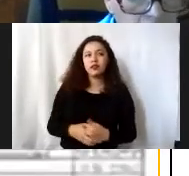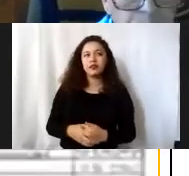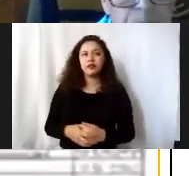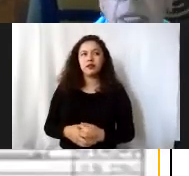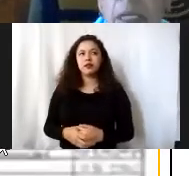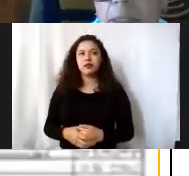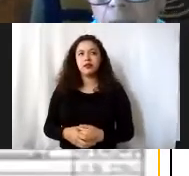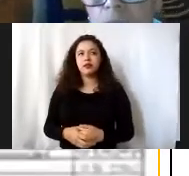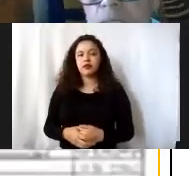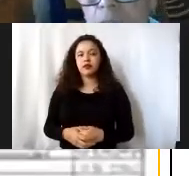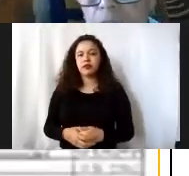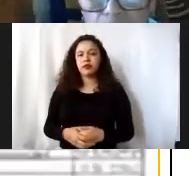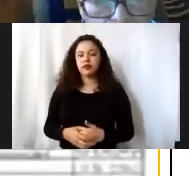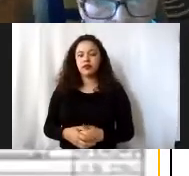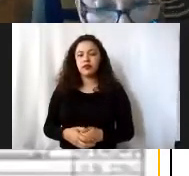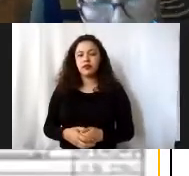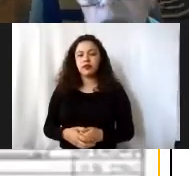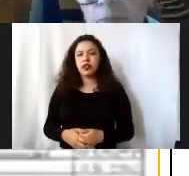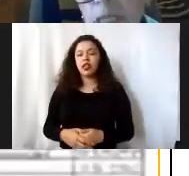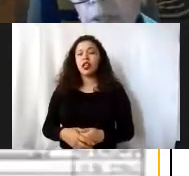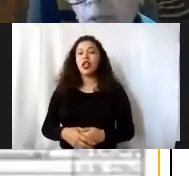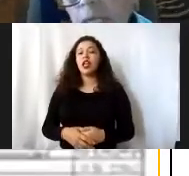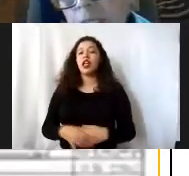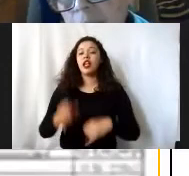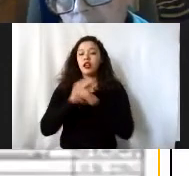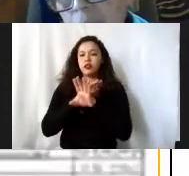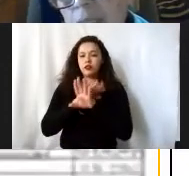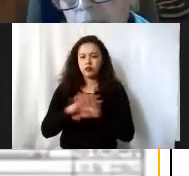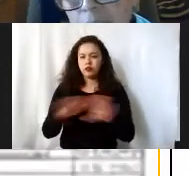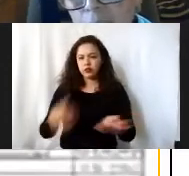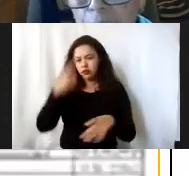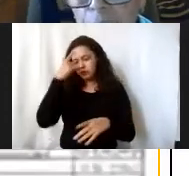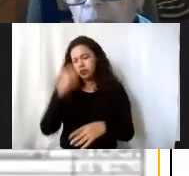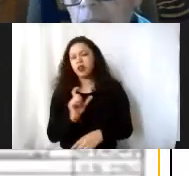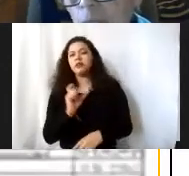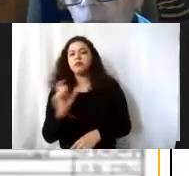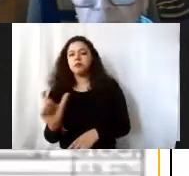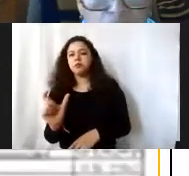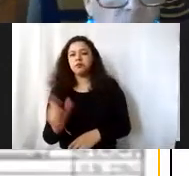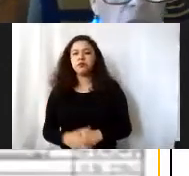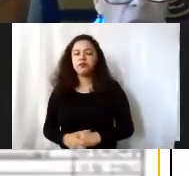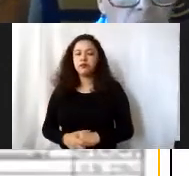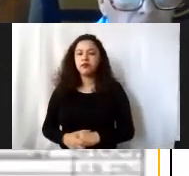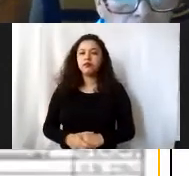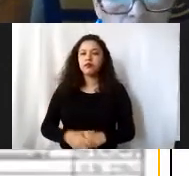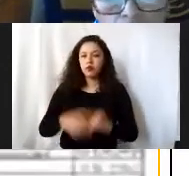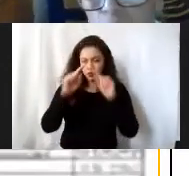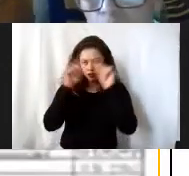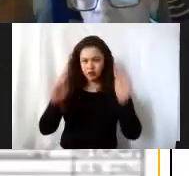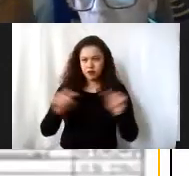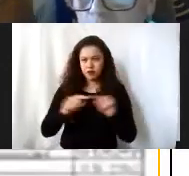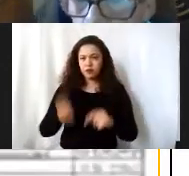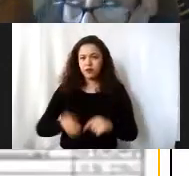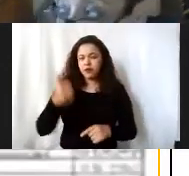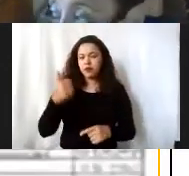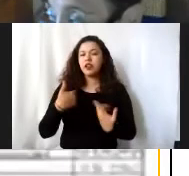llena. Datos de identificación, que bueno, aquí están, es este primer cuadrito, donde vienen todos los